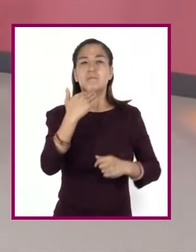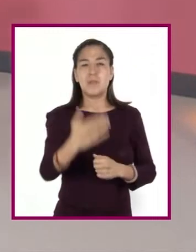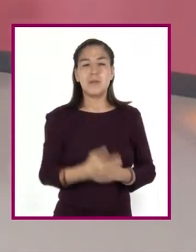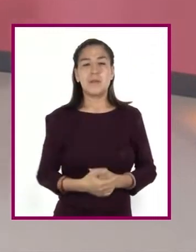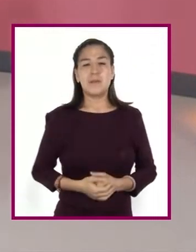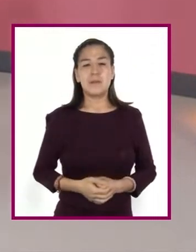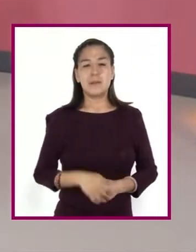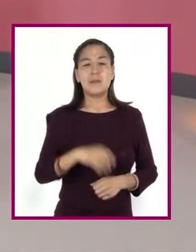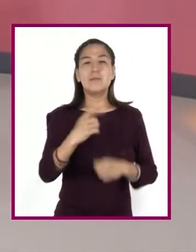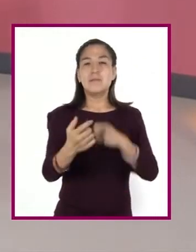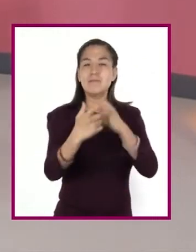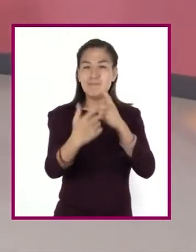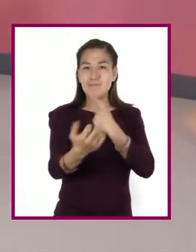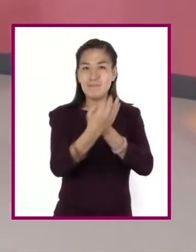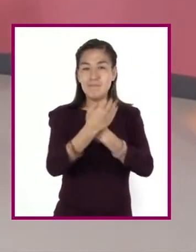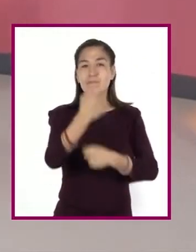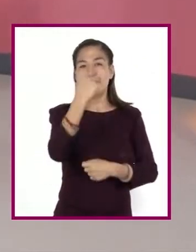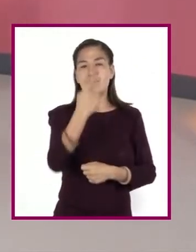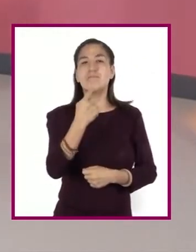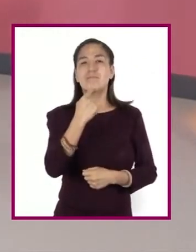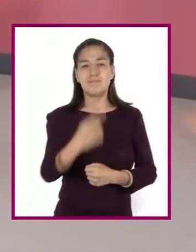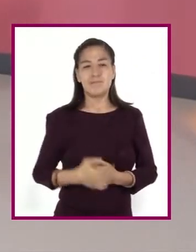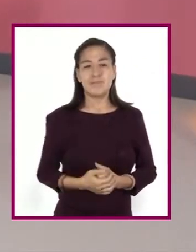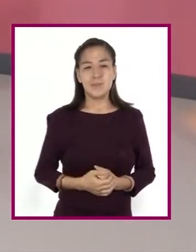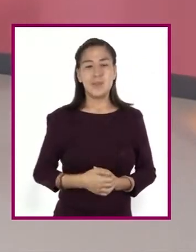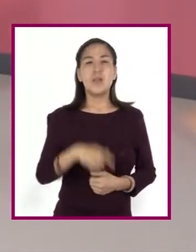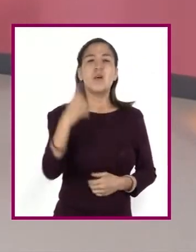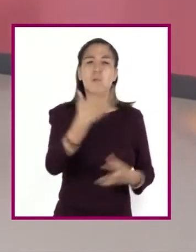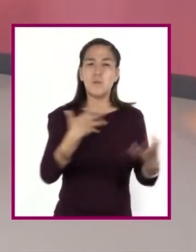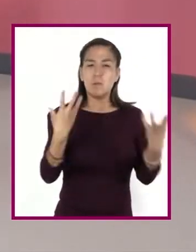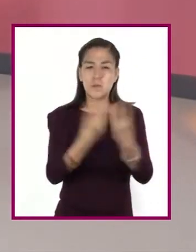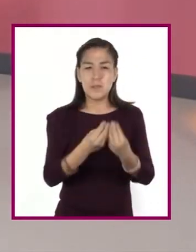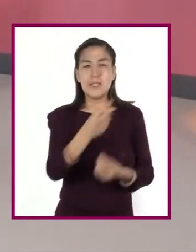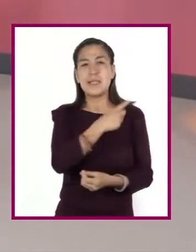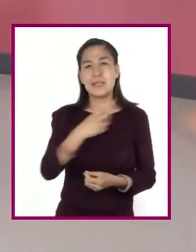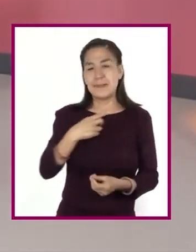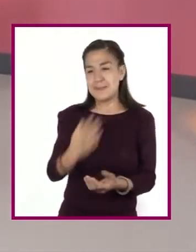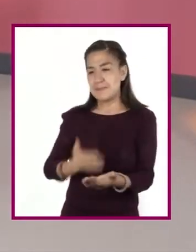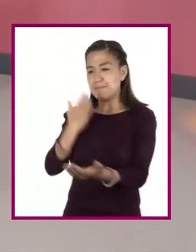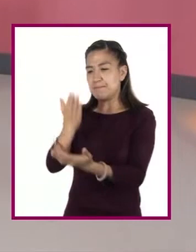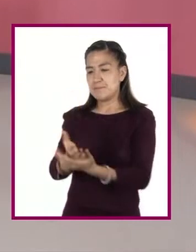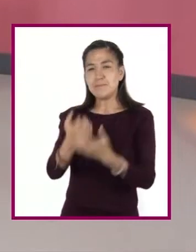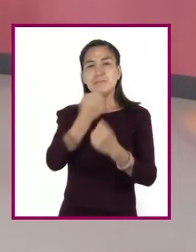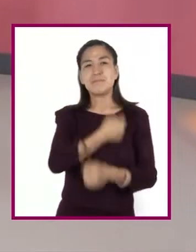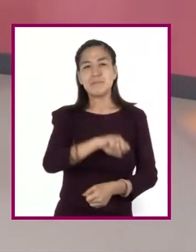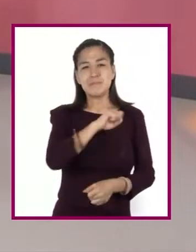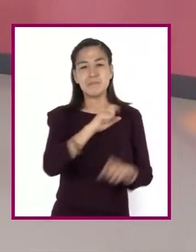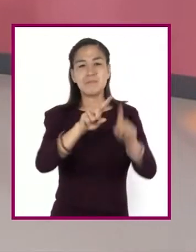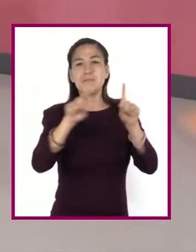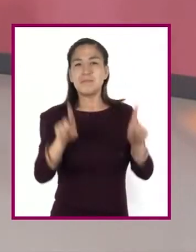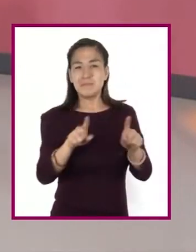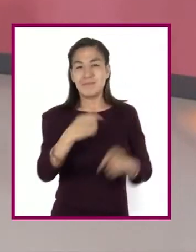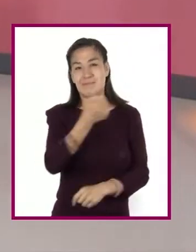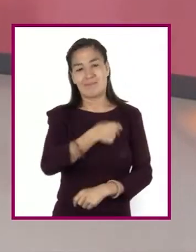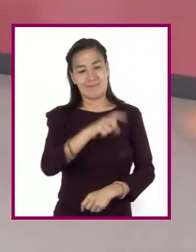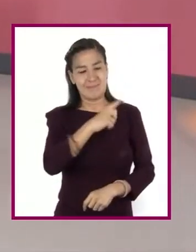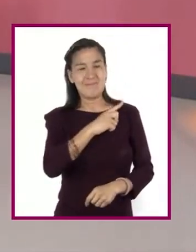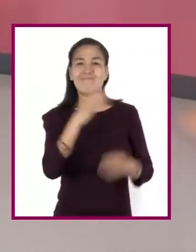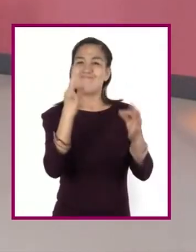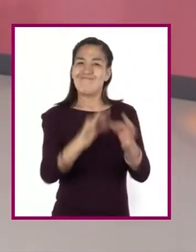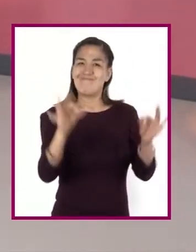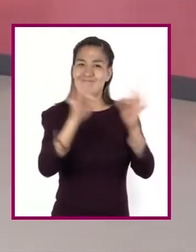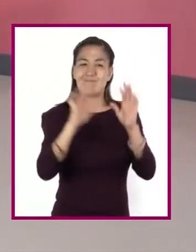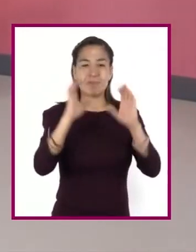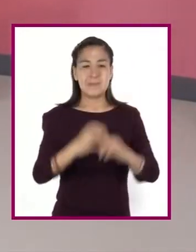adecuadamente de forma que cubra nariz y boca. Y aunque se junten, guardar y pedir la sana distancia. La salud es lo primero.